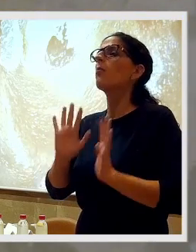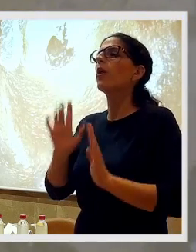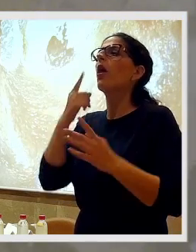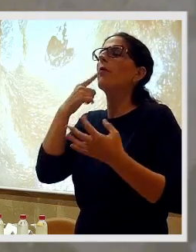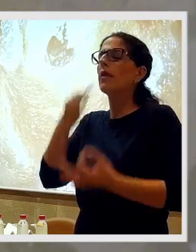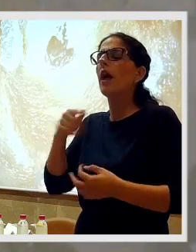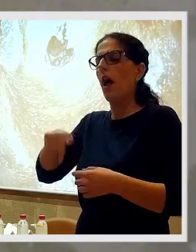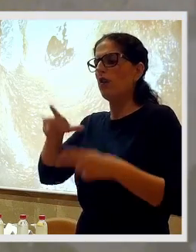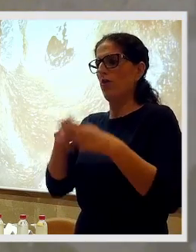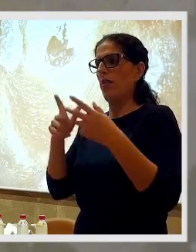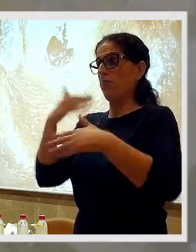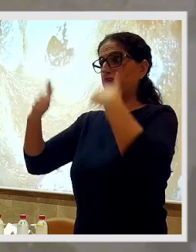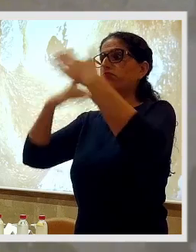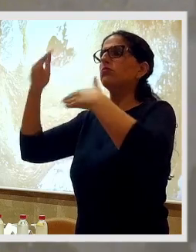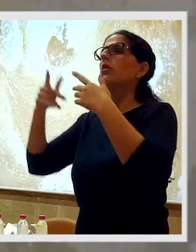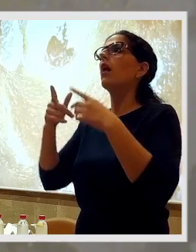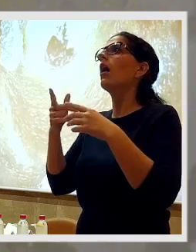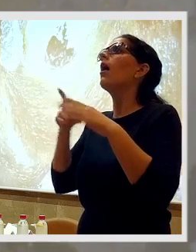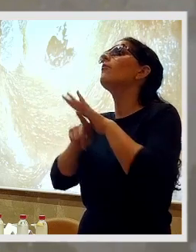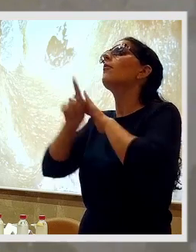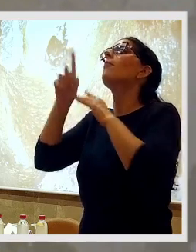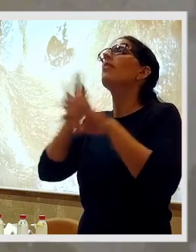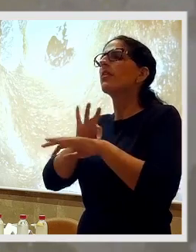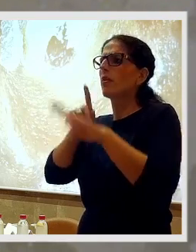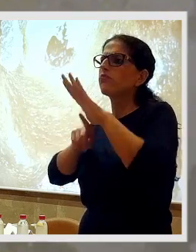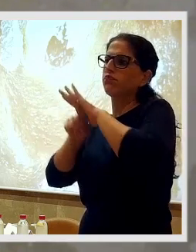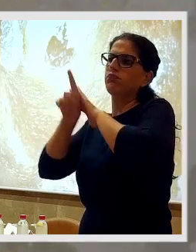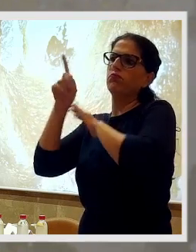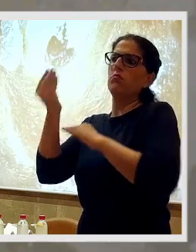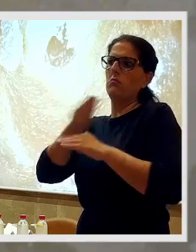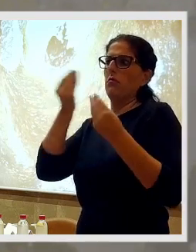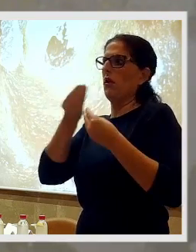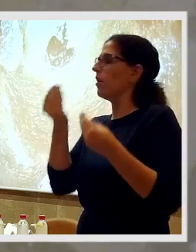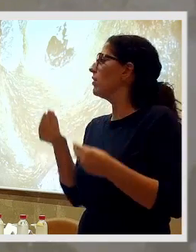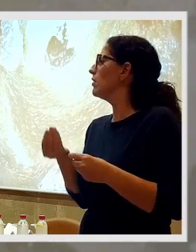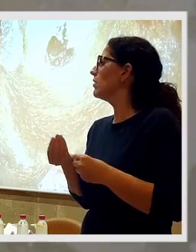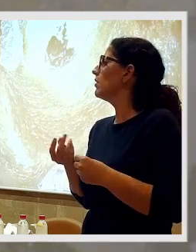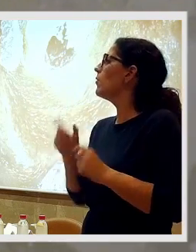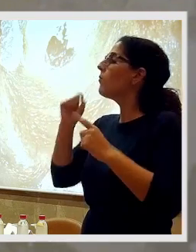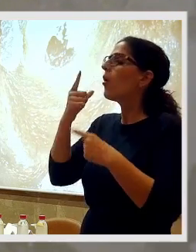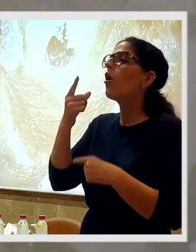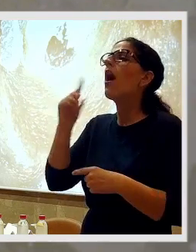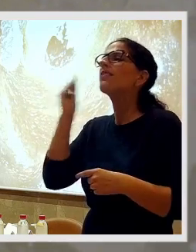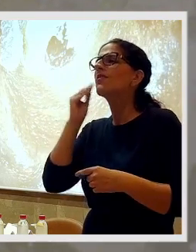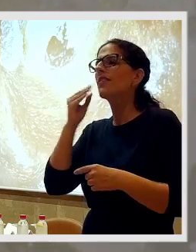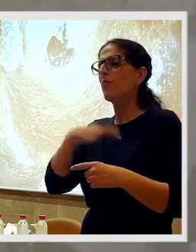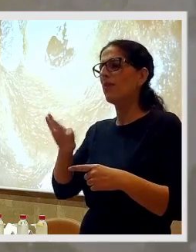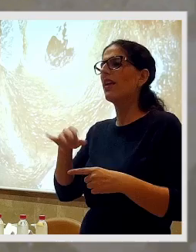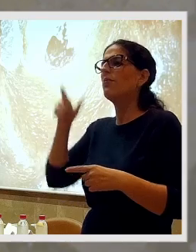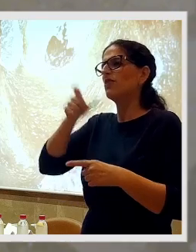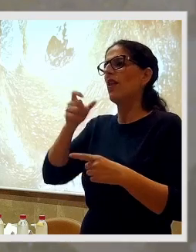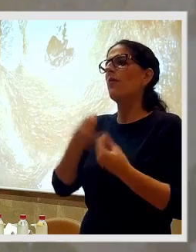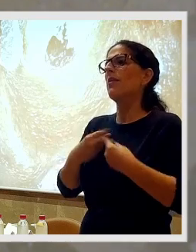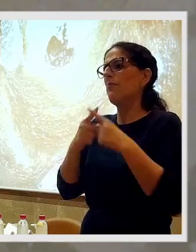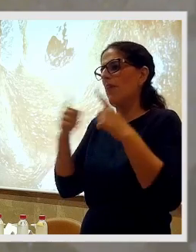los países donde podemos tener acceso a ellos han hecho que, de una forma más o menos artificial, podamos prolongar la vida de